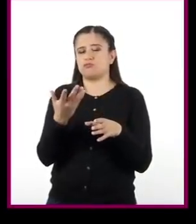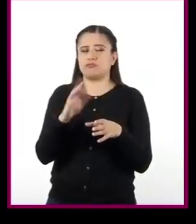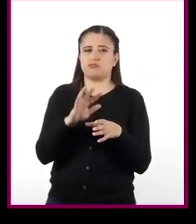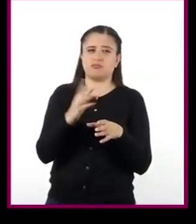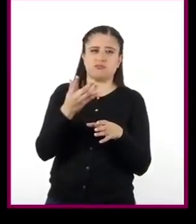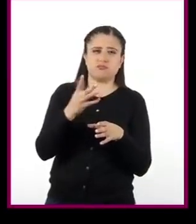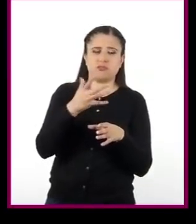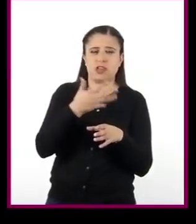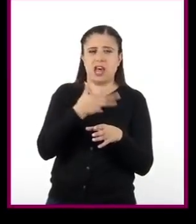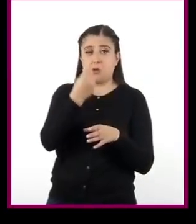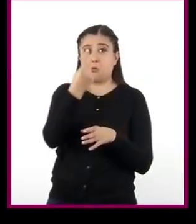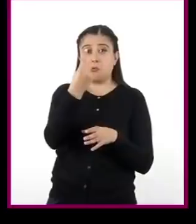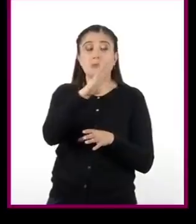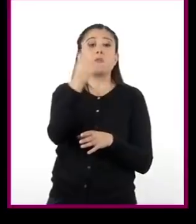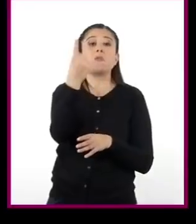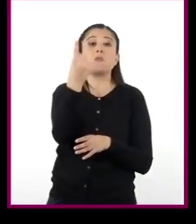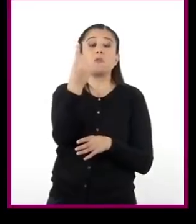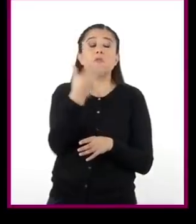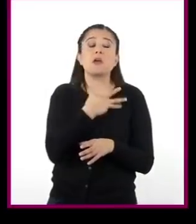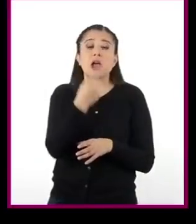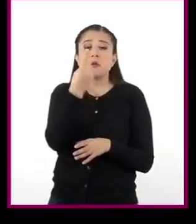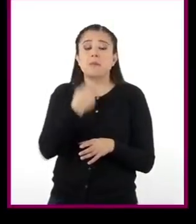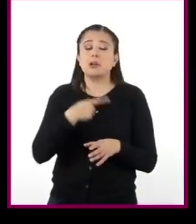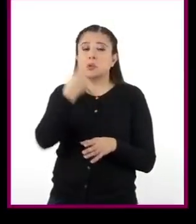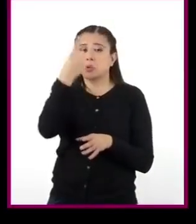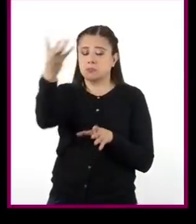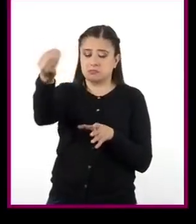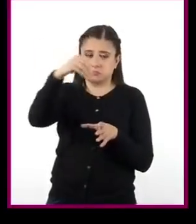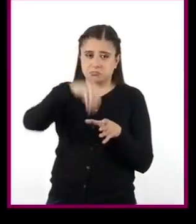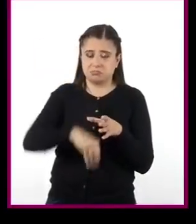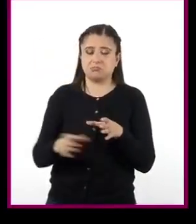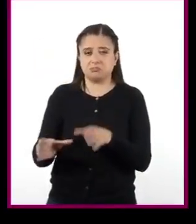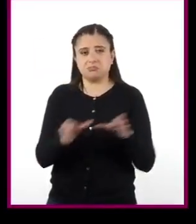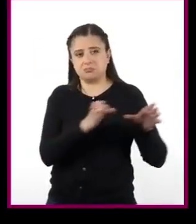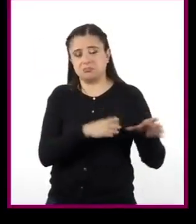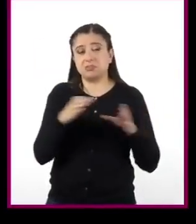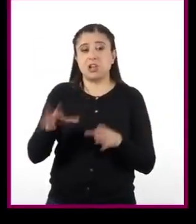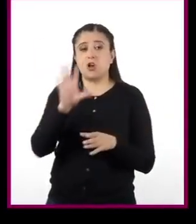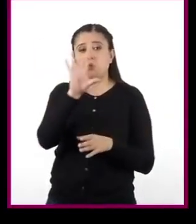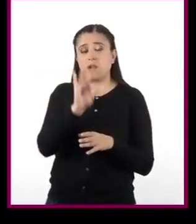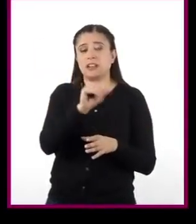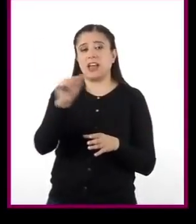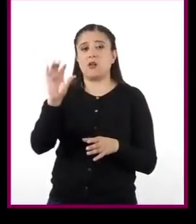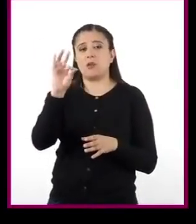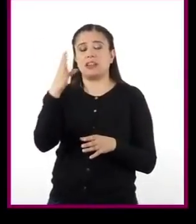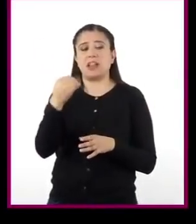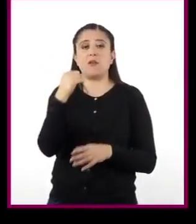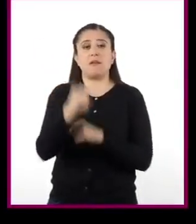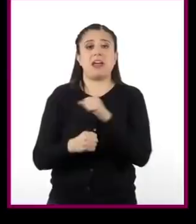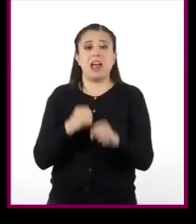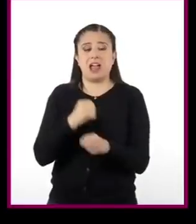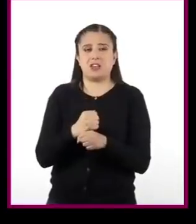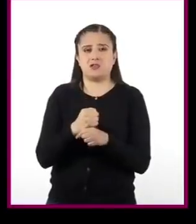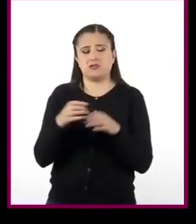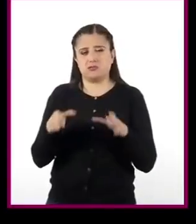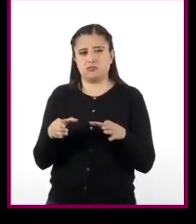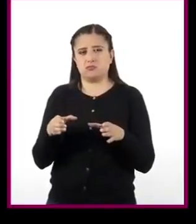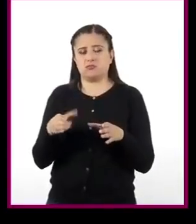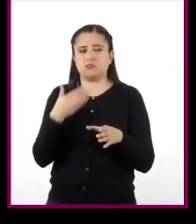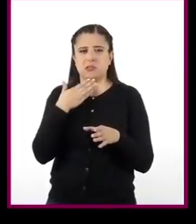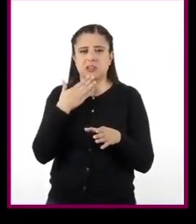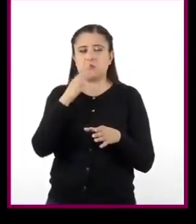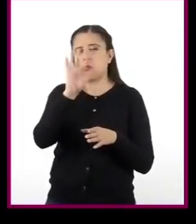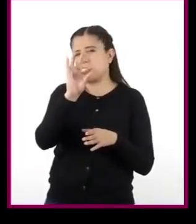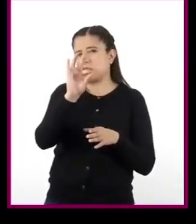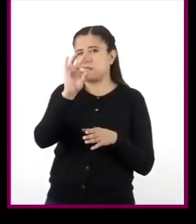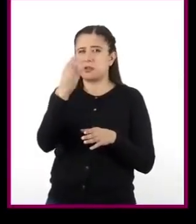creo que solo tenemos una, ¿verdad? Solo hay una persona. Ahora veamos entre 40 y 49 años. Muy bien, entre